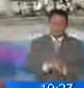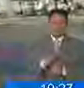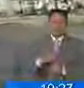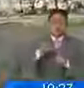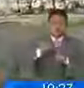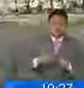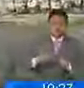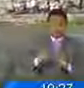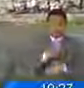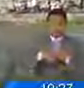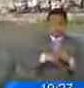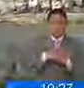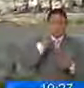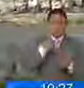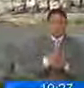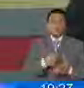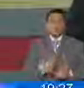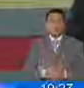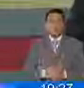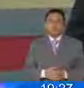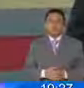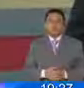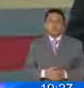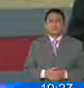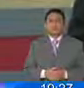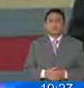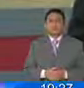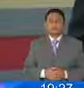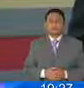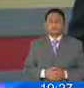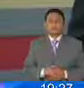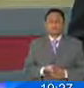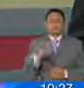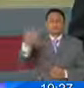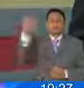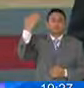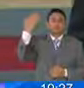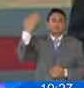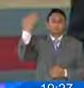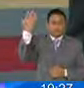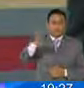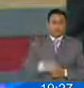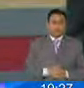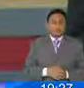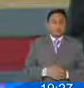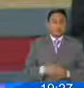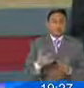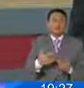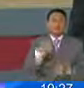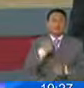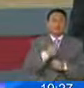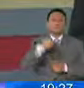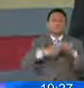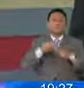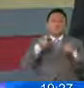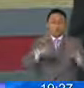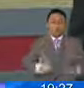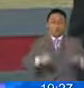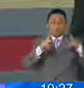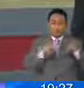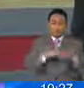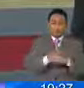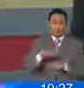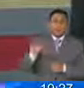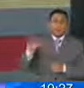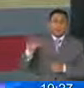Informó Patricia Aldaz. Además, el alcalde dio por culminados los trabajos de construcción del puente de Los Pájaros, que forma